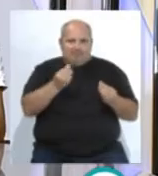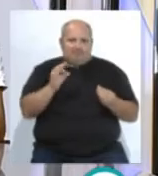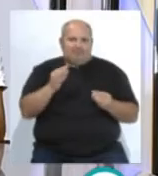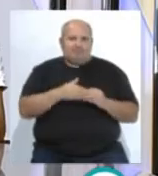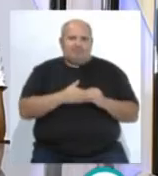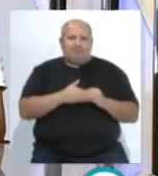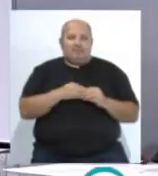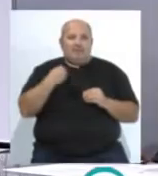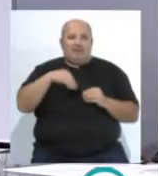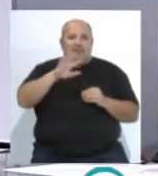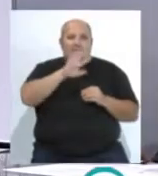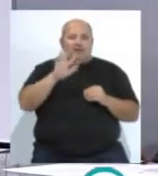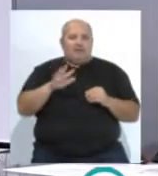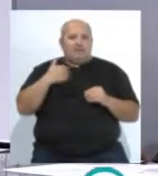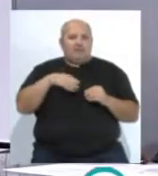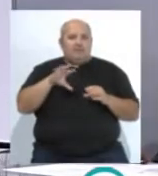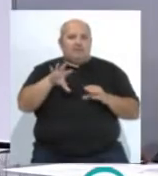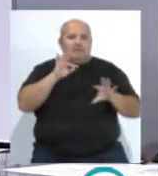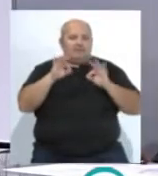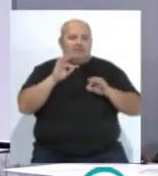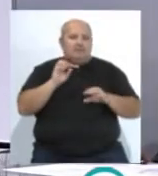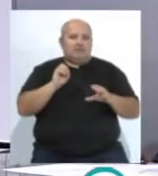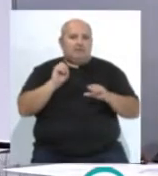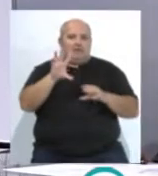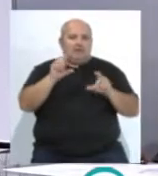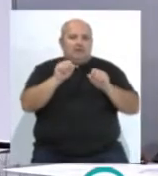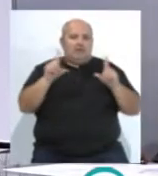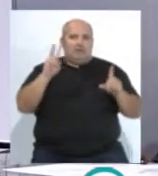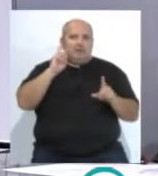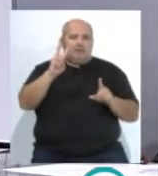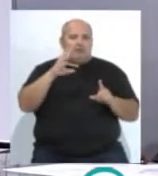americano, esas mismas imágenes sobre las que deciden, te las ponen en las pantallas